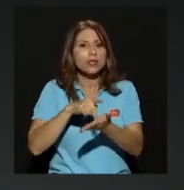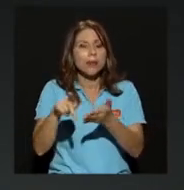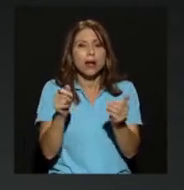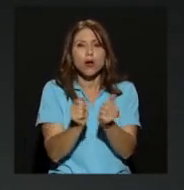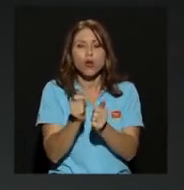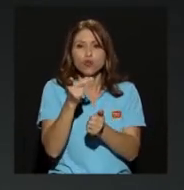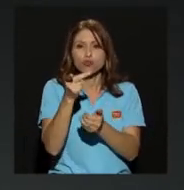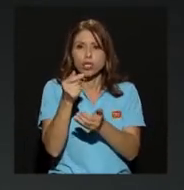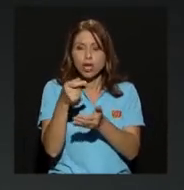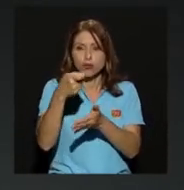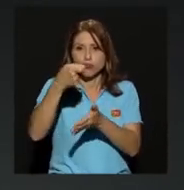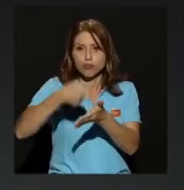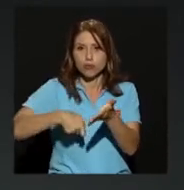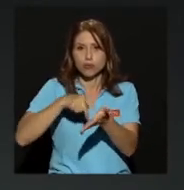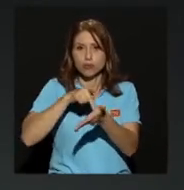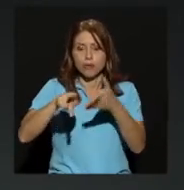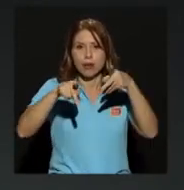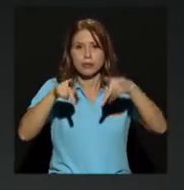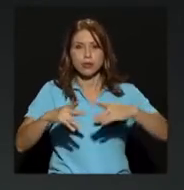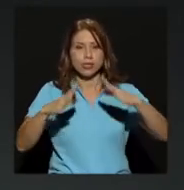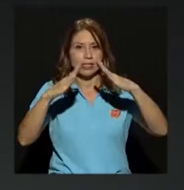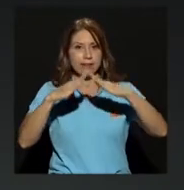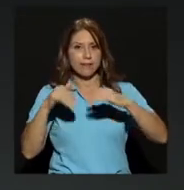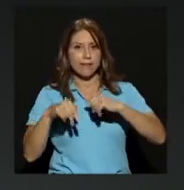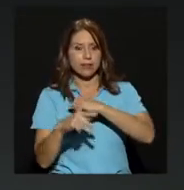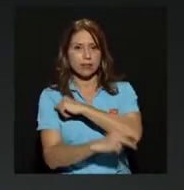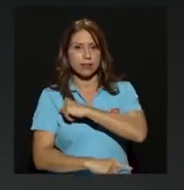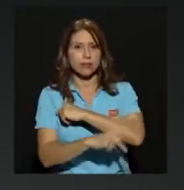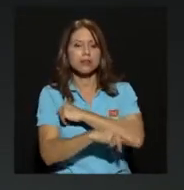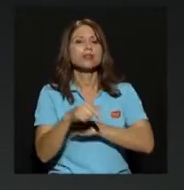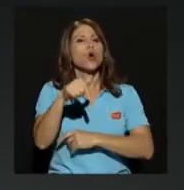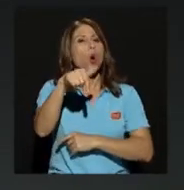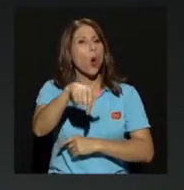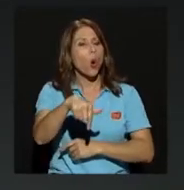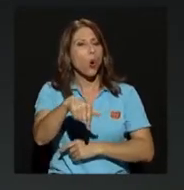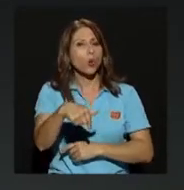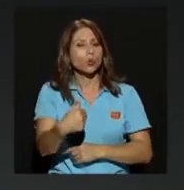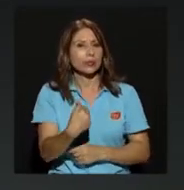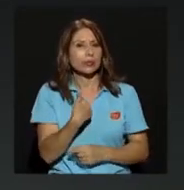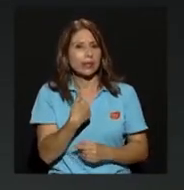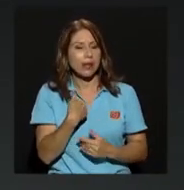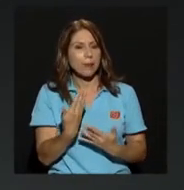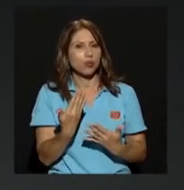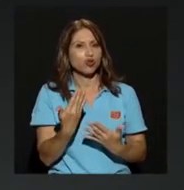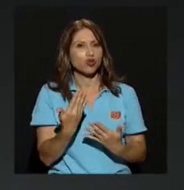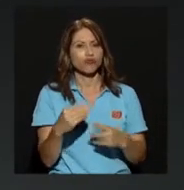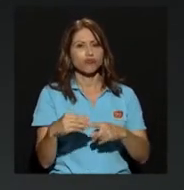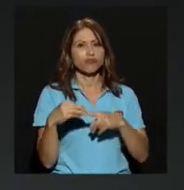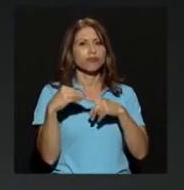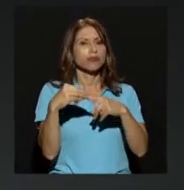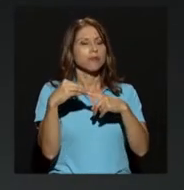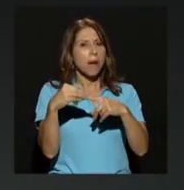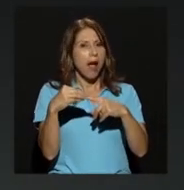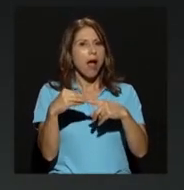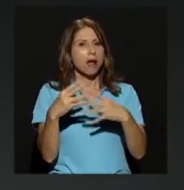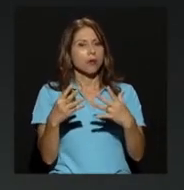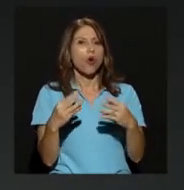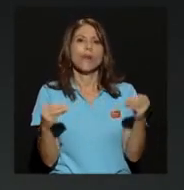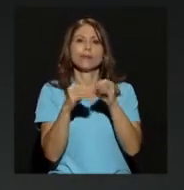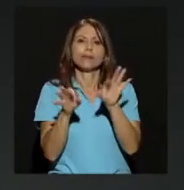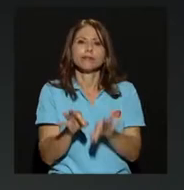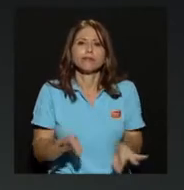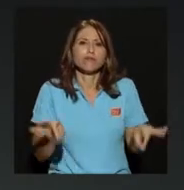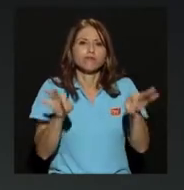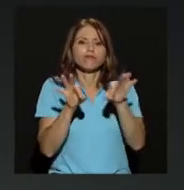tributan los habitantes de este país, y hoy tenemos el principal y el más